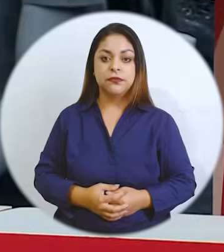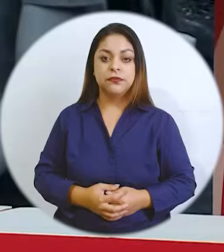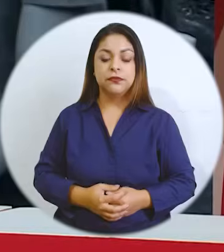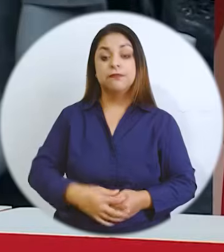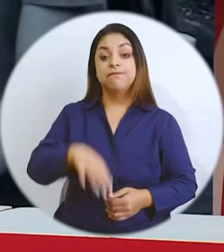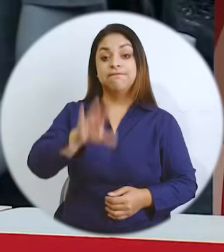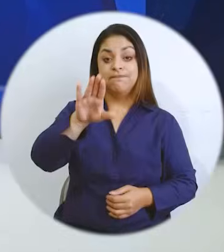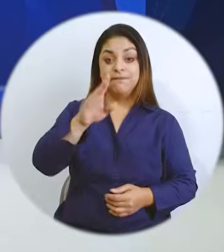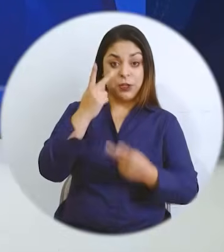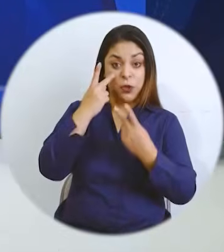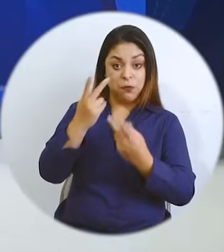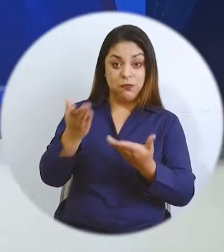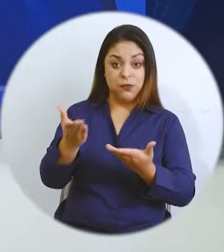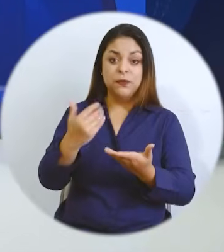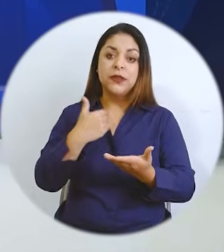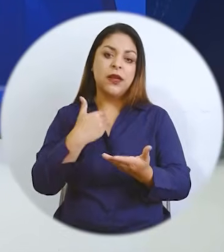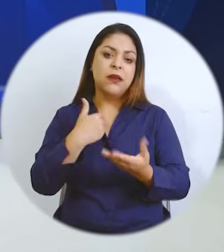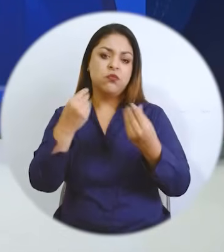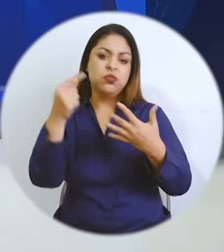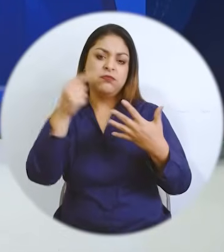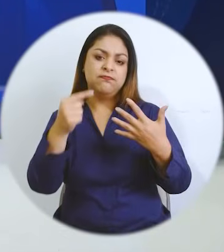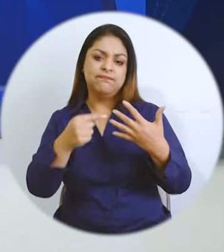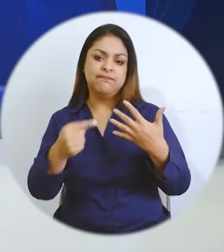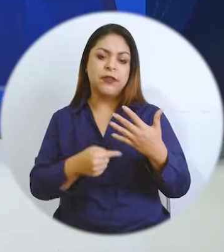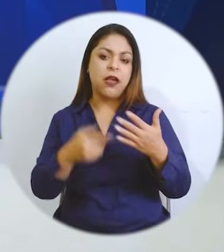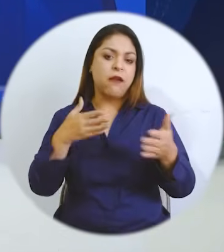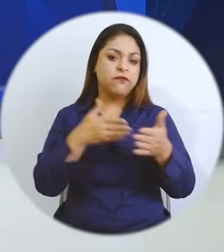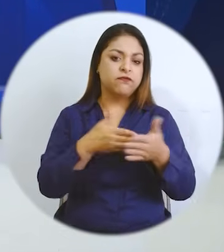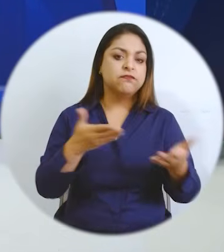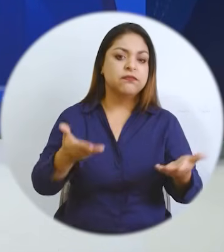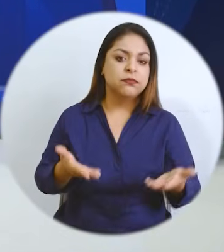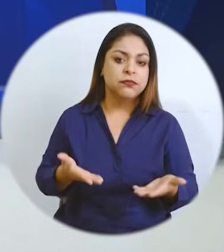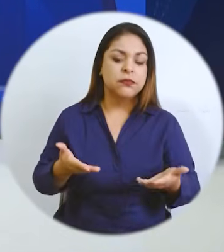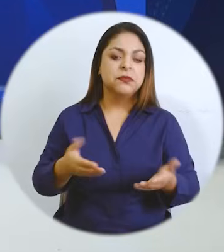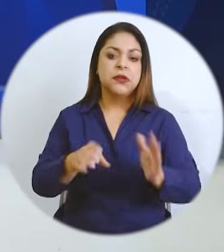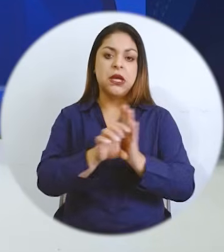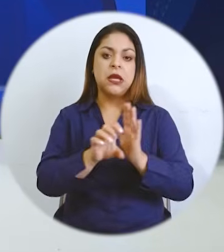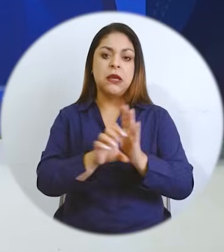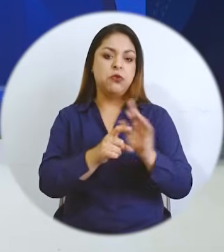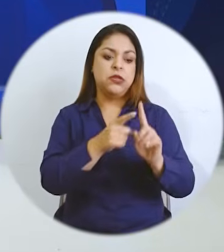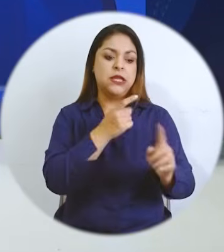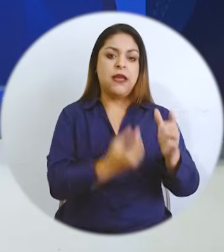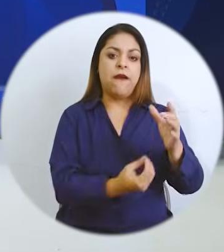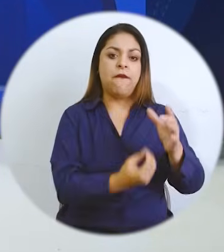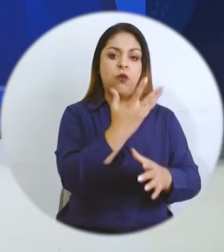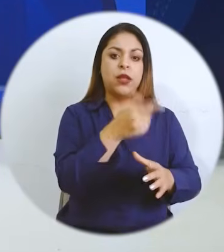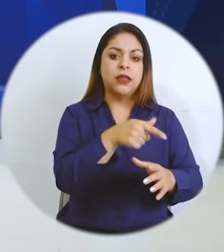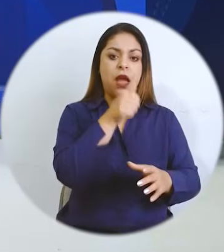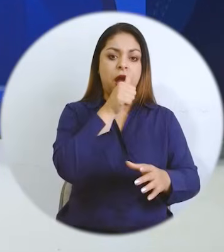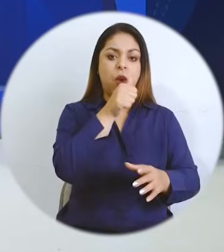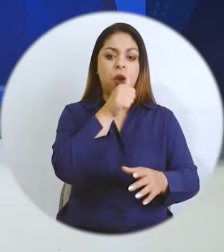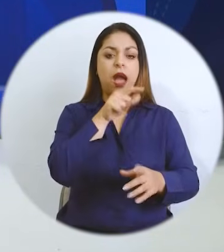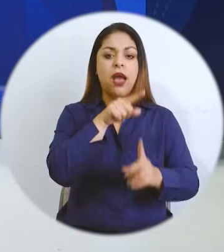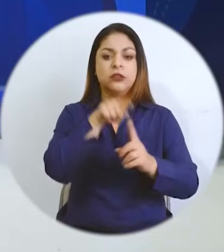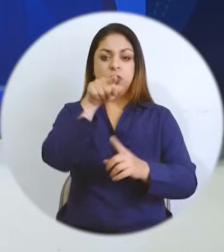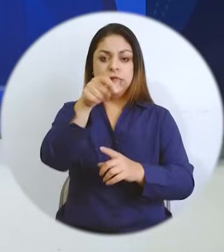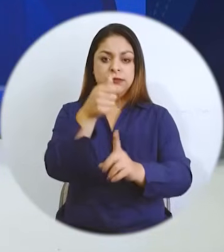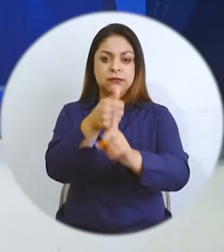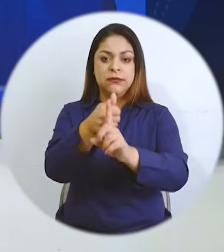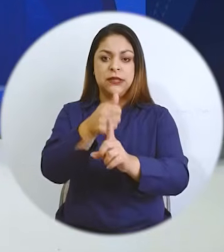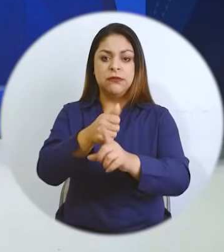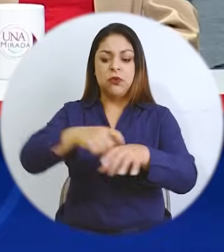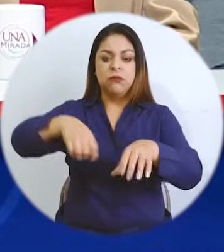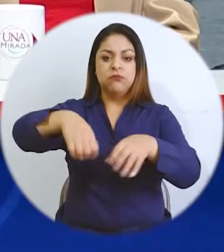Como vimos, hay múltiples factores que intervienen, ¿verdad? Desde la fuente del agua hasta que una abre el tubo y se la